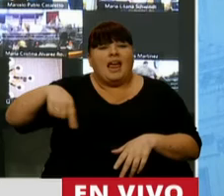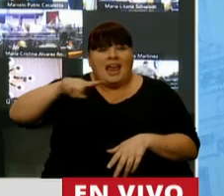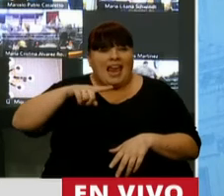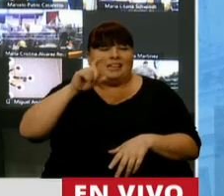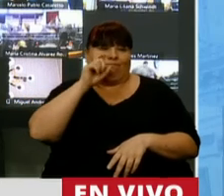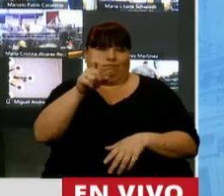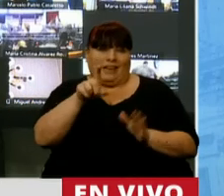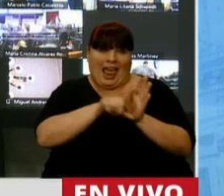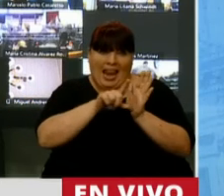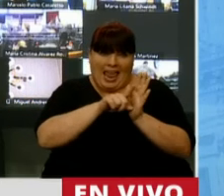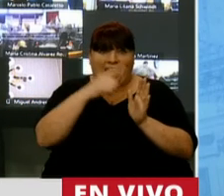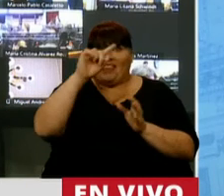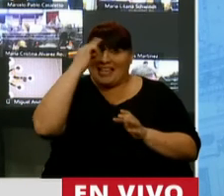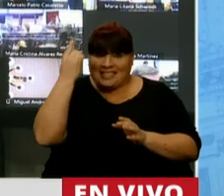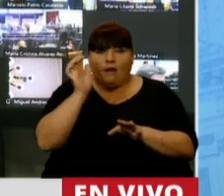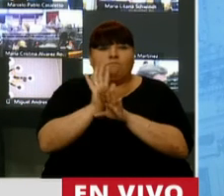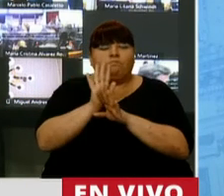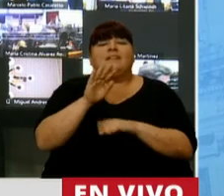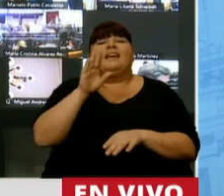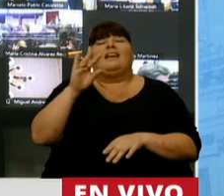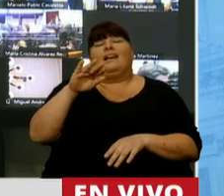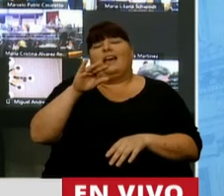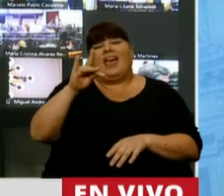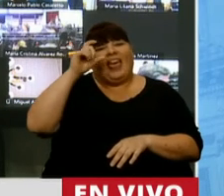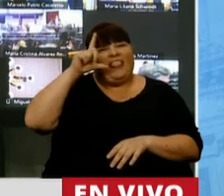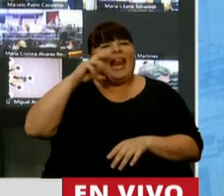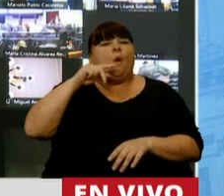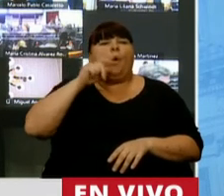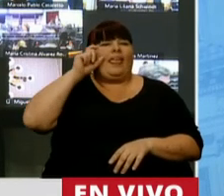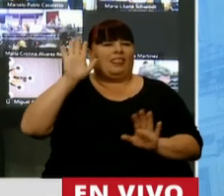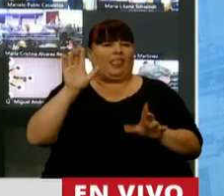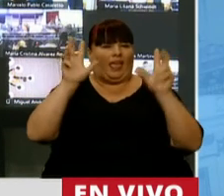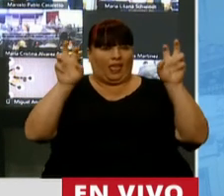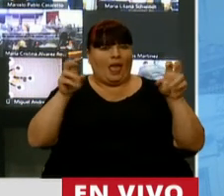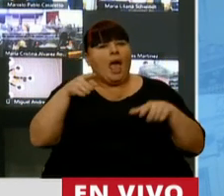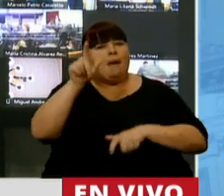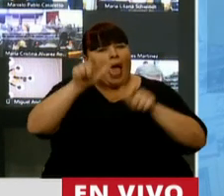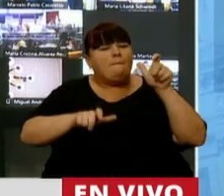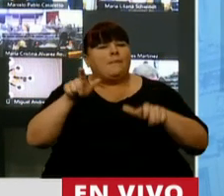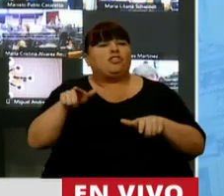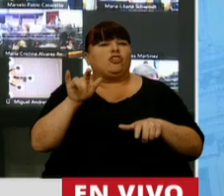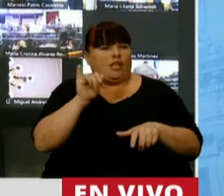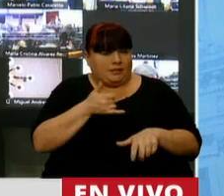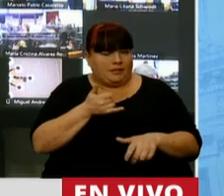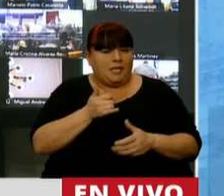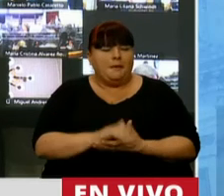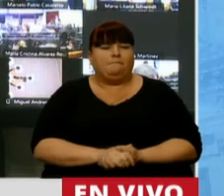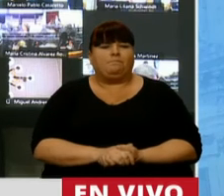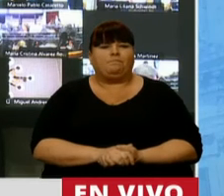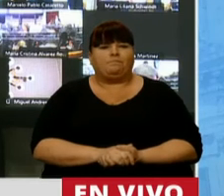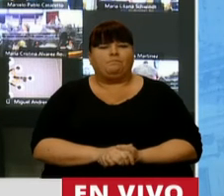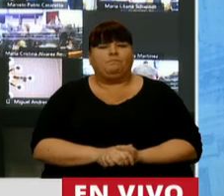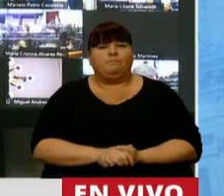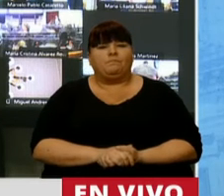que infringen las normas en un Estado se los llama delincuentes. Pero estas personas sí han encontrado,